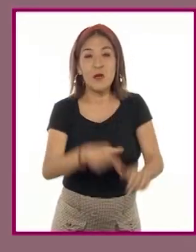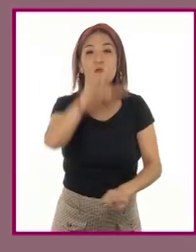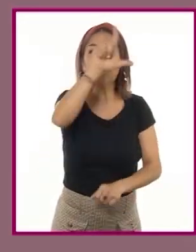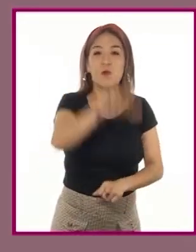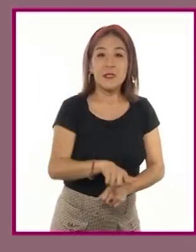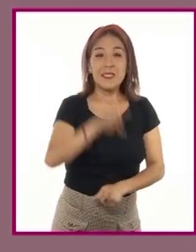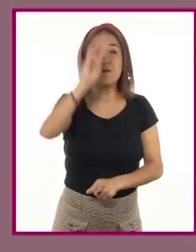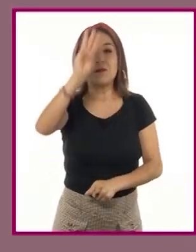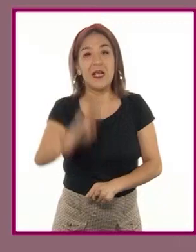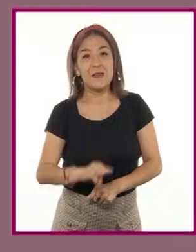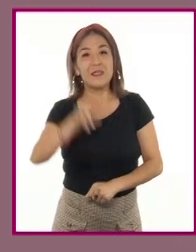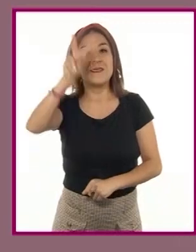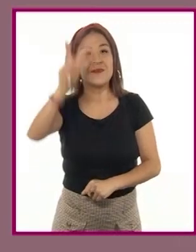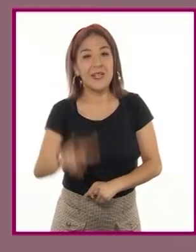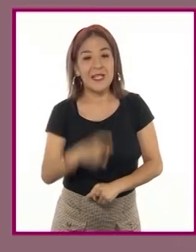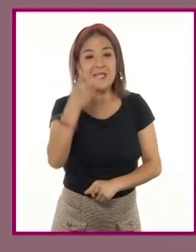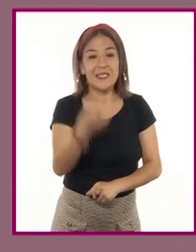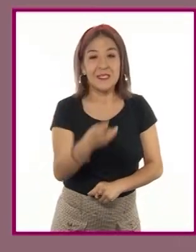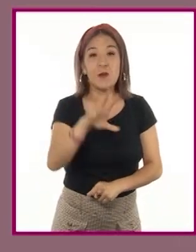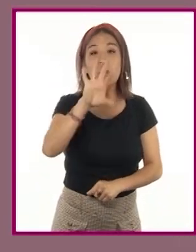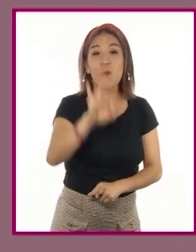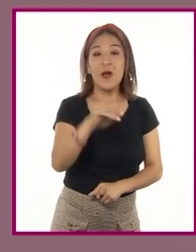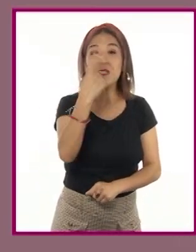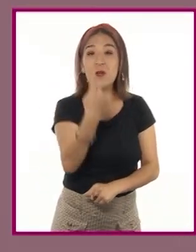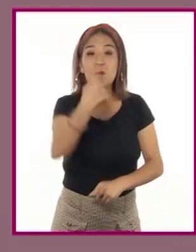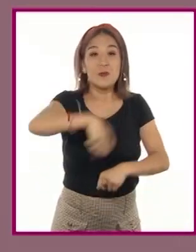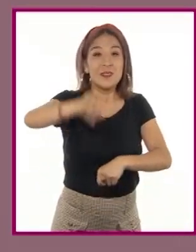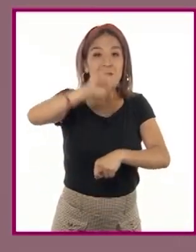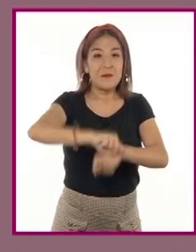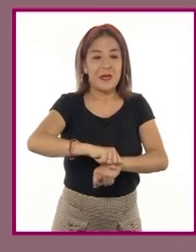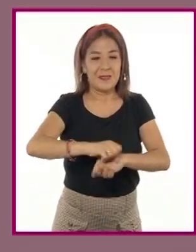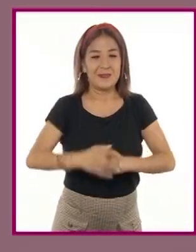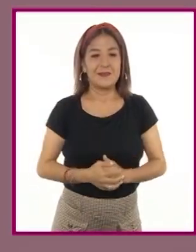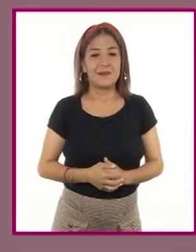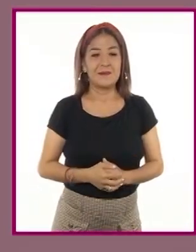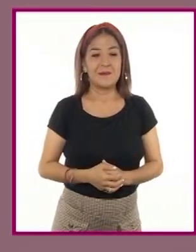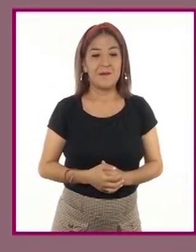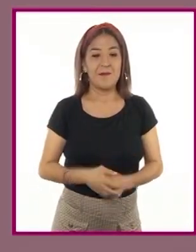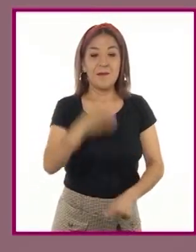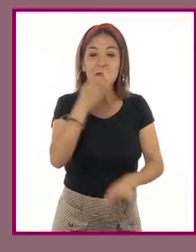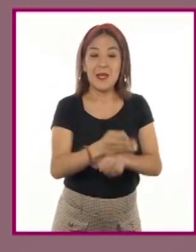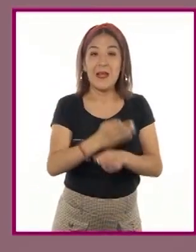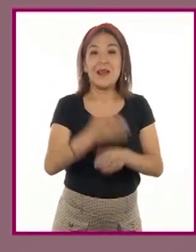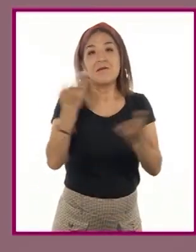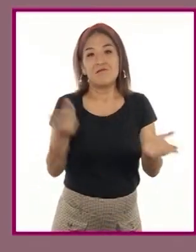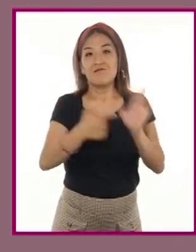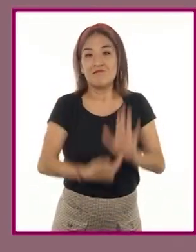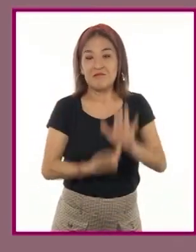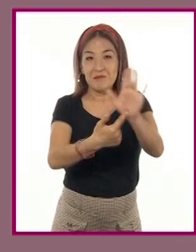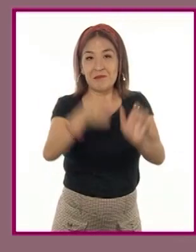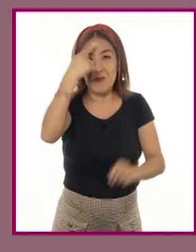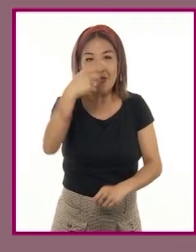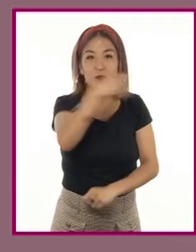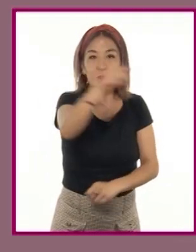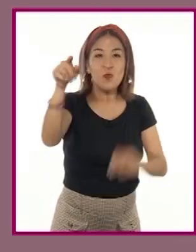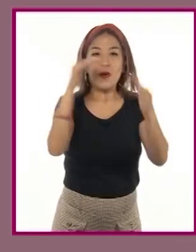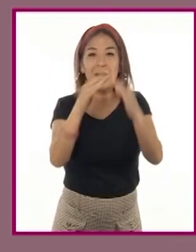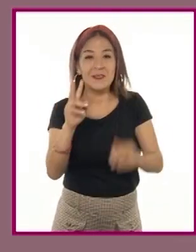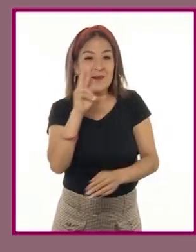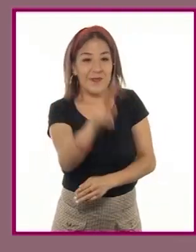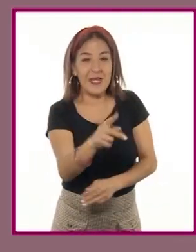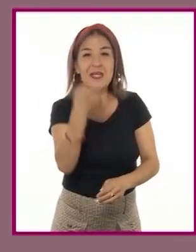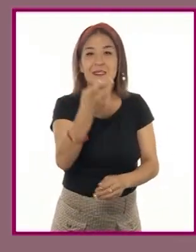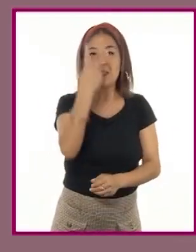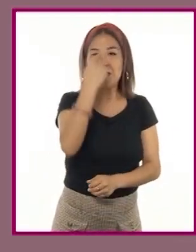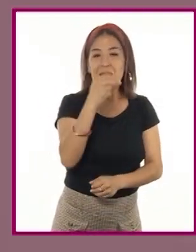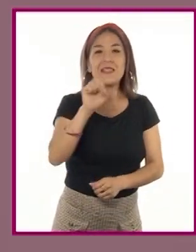lunes, miércoles y viernes durante 41 semanas. Llegamos hasta sus hogares a través de los canales oficiales de televisión de